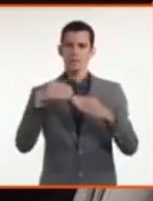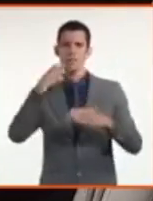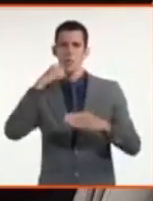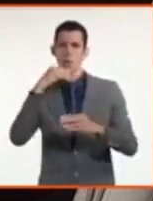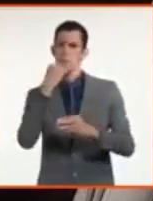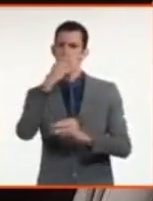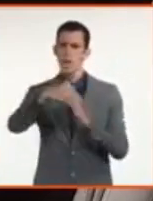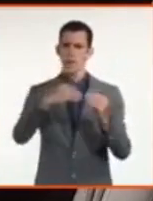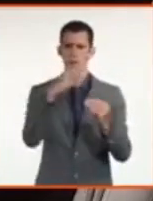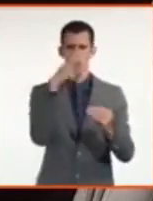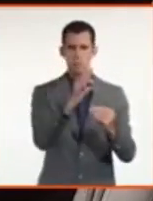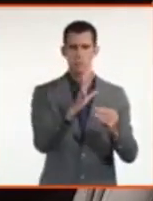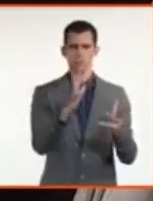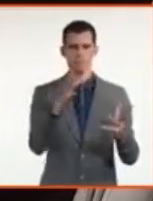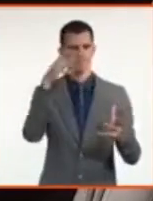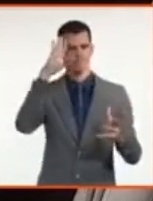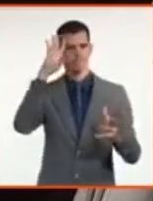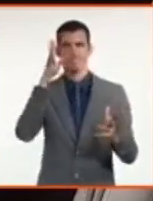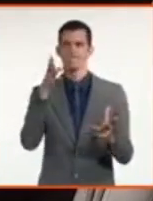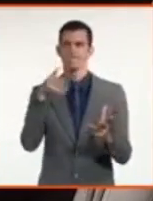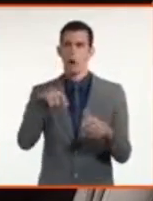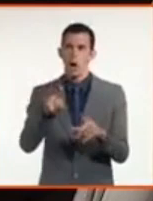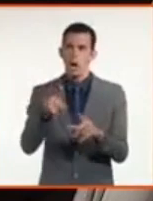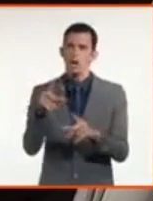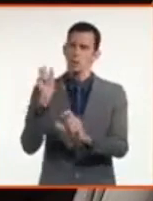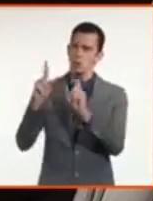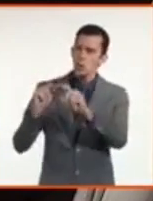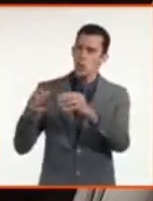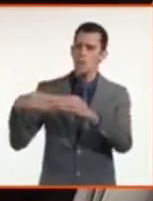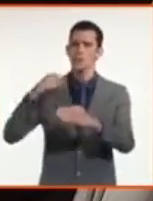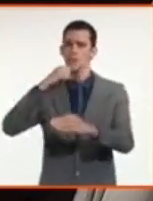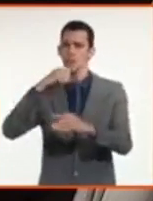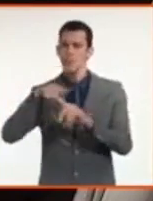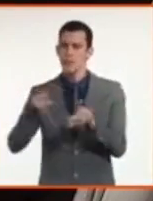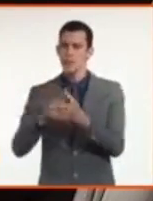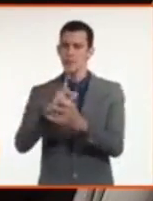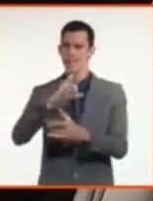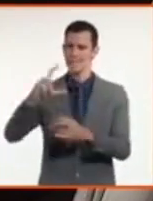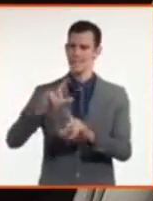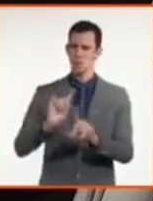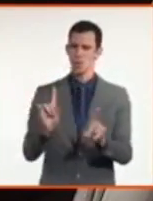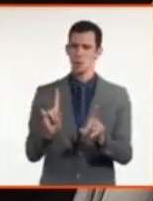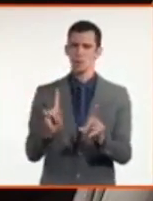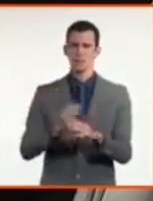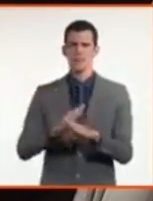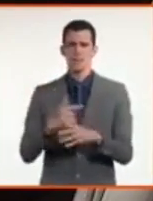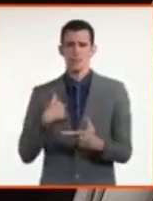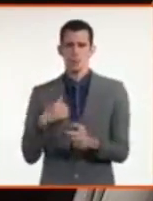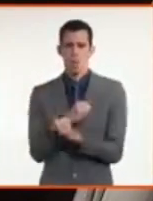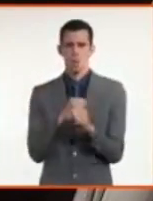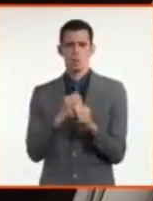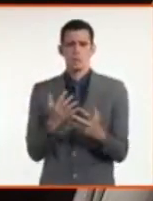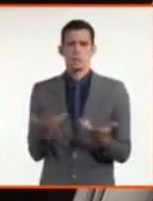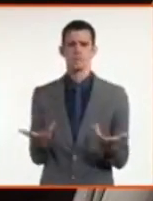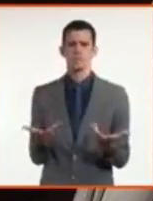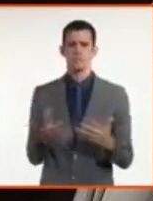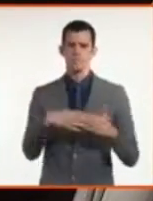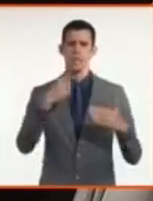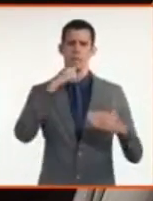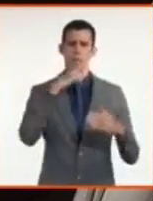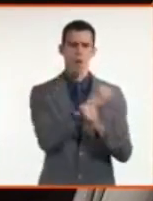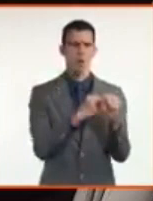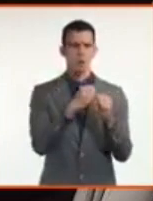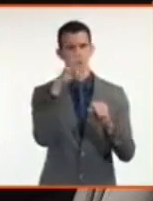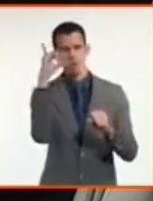el merece pero las medidas ya que siguen en pie o sea que no podrán usar lo que pasó con los dólares que no se podían usar que ahora con los nuevos